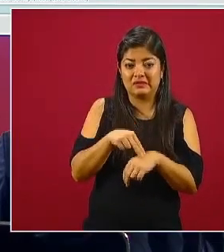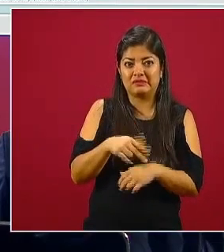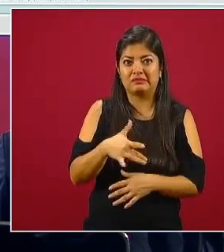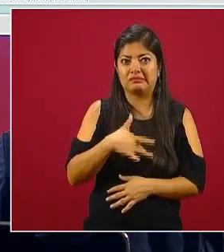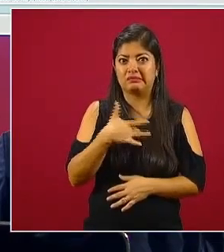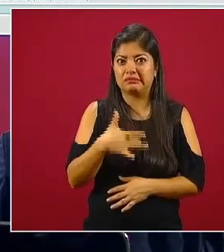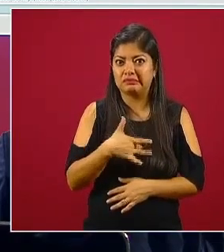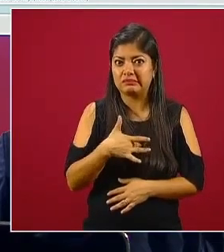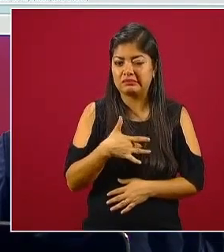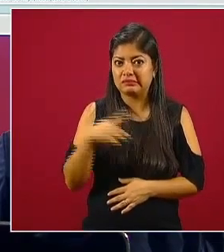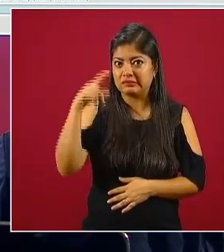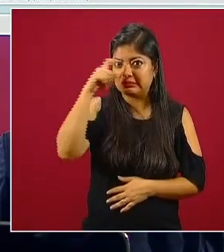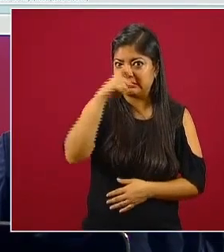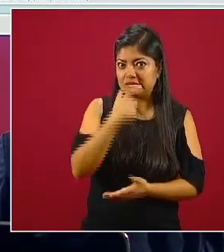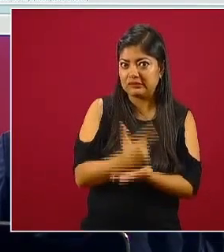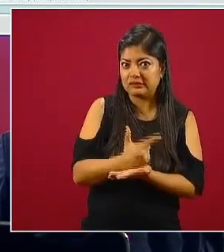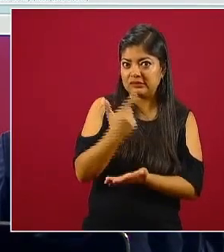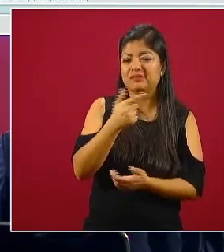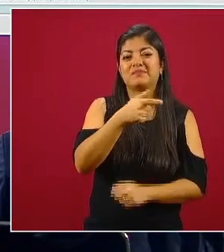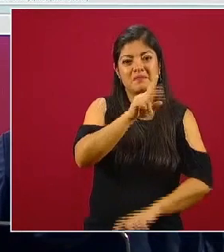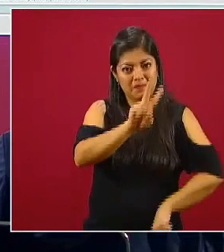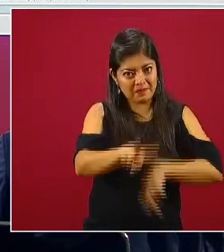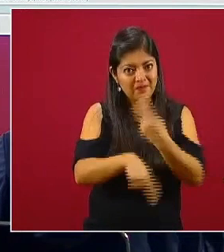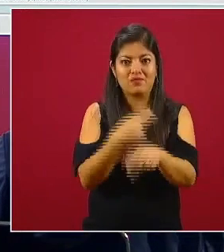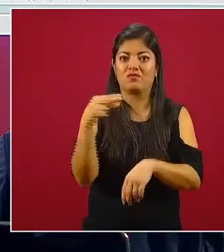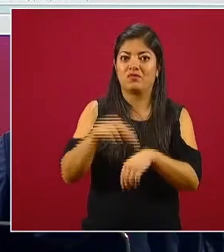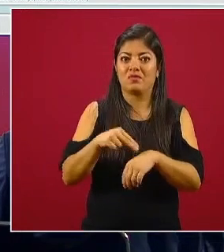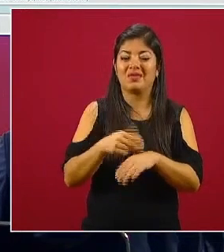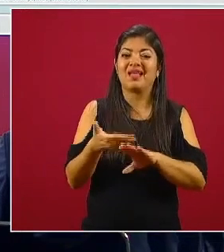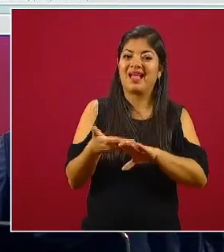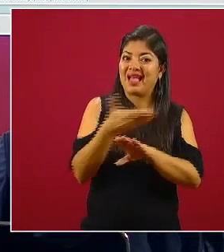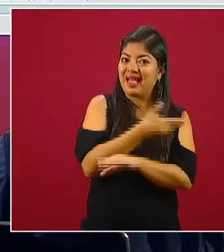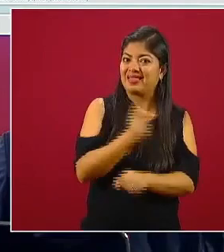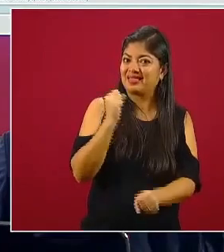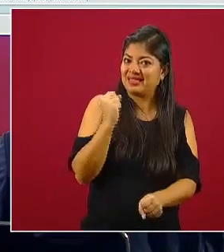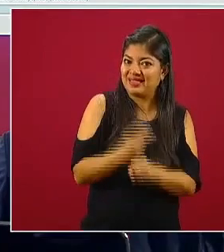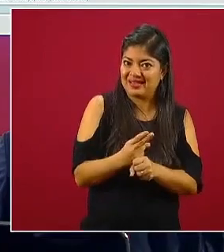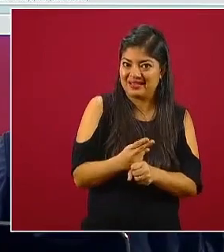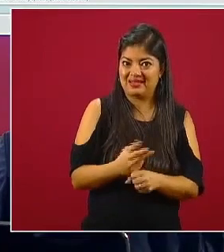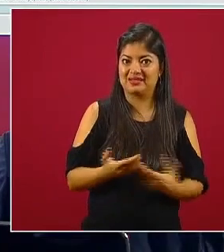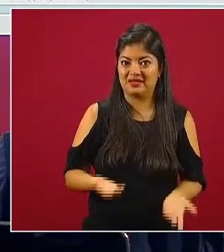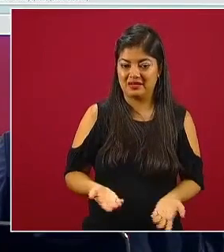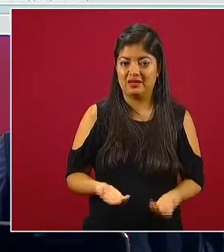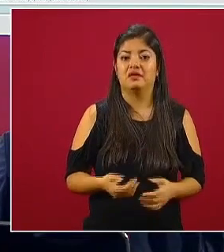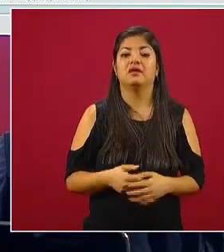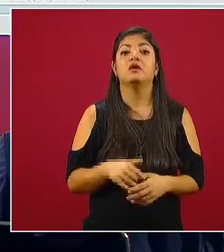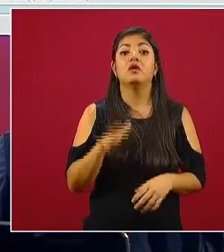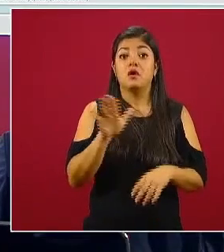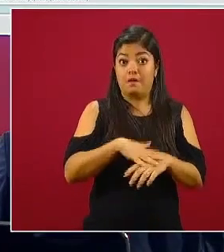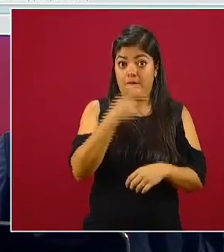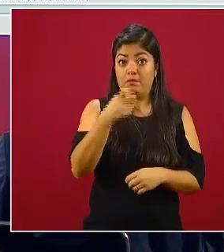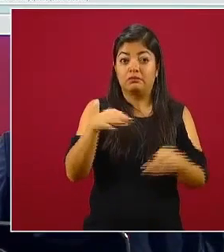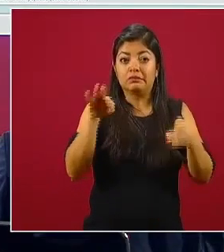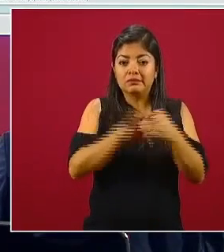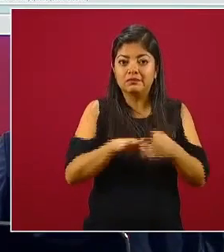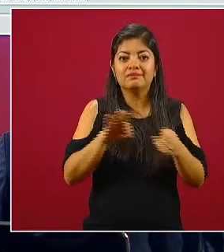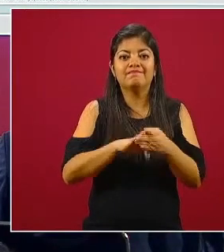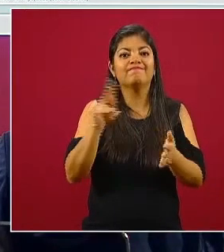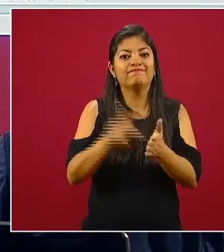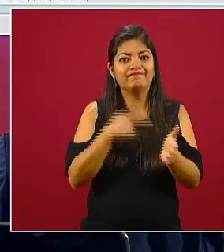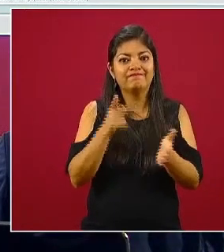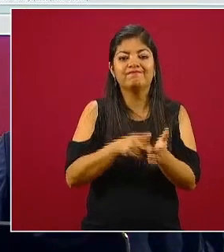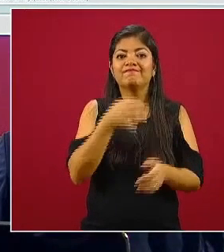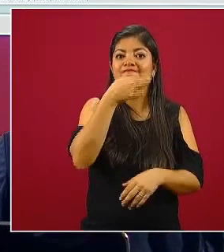en riesgo de complicarse y que lo hagan de la manera más temprana posible. Por eso, frecuentemente repetimos